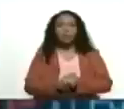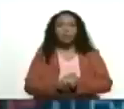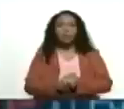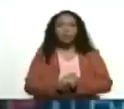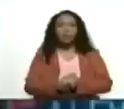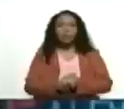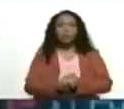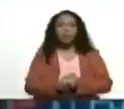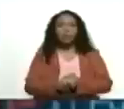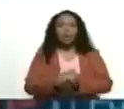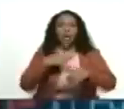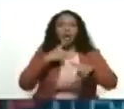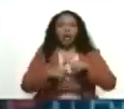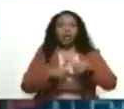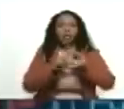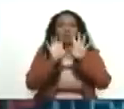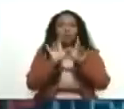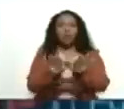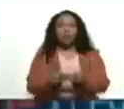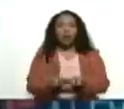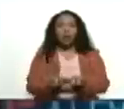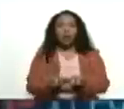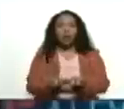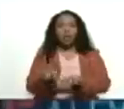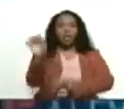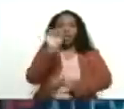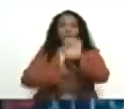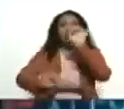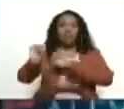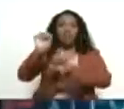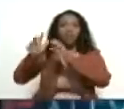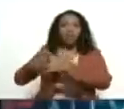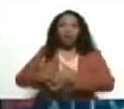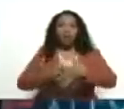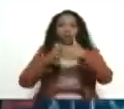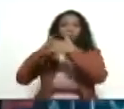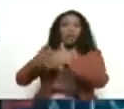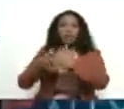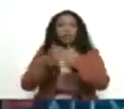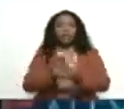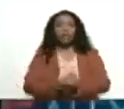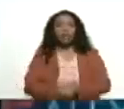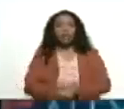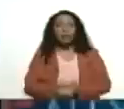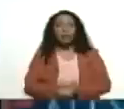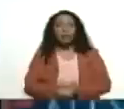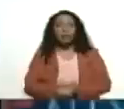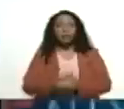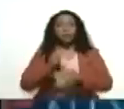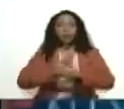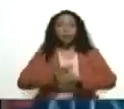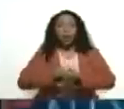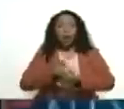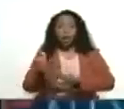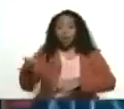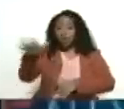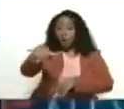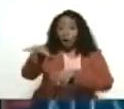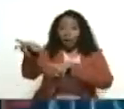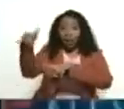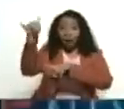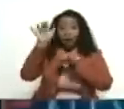el exsecretario de Defensa de los Estados Unidos de Norteamérica. Porque todos ellos han